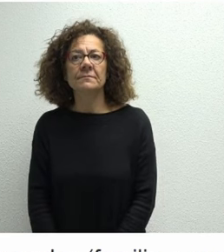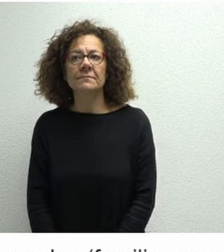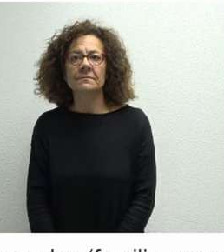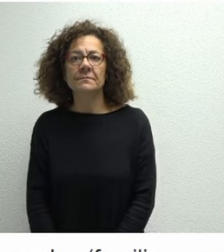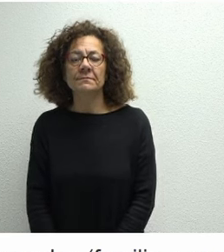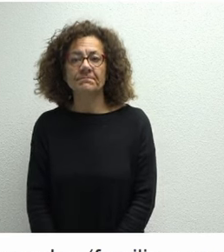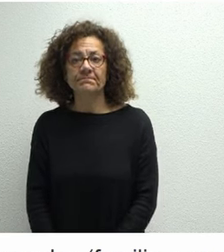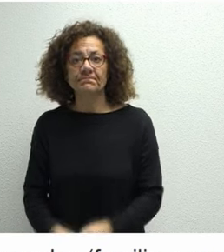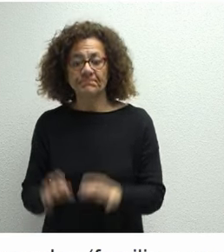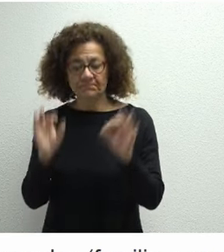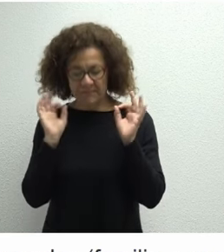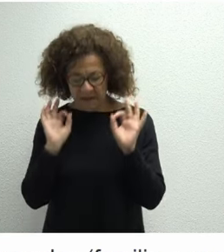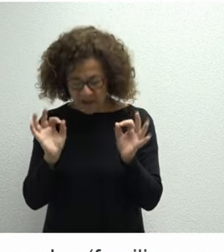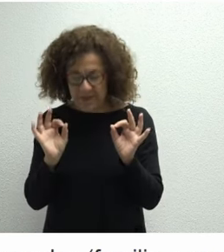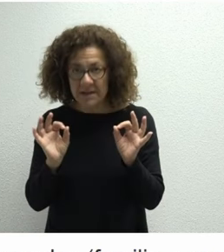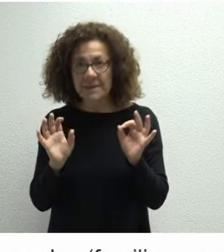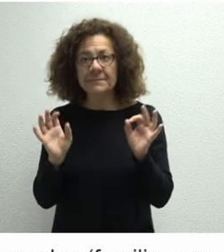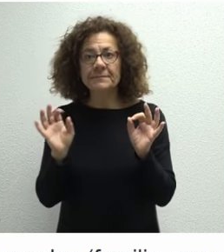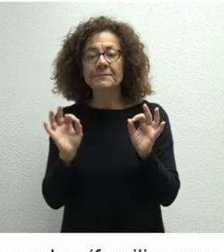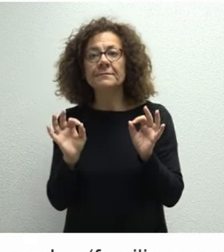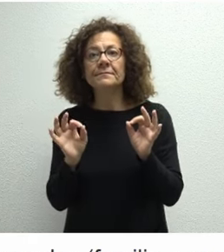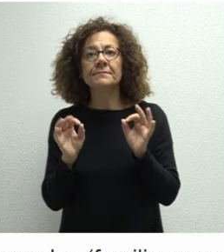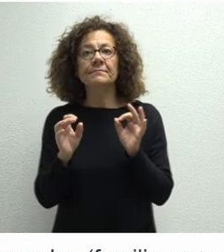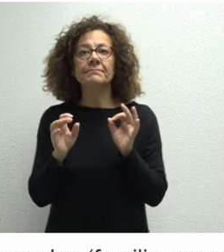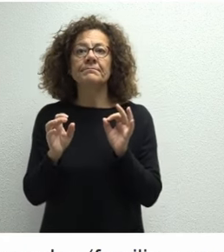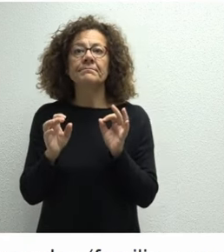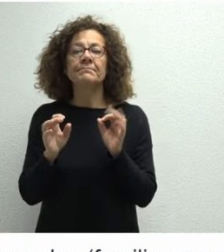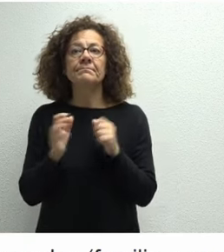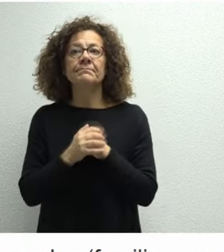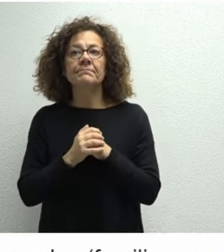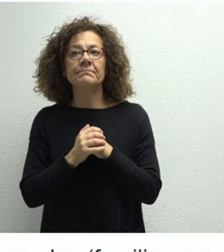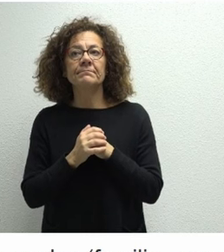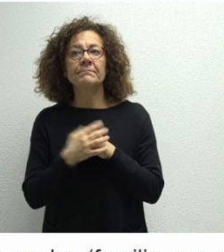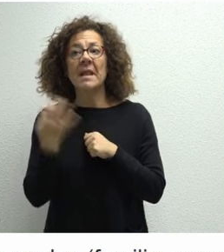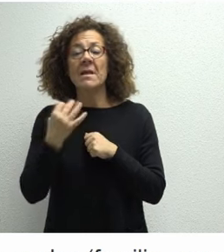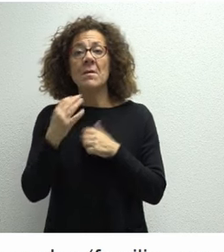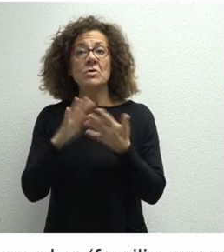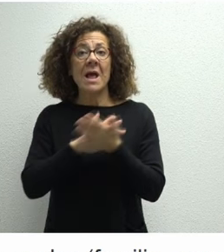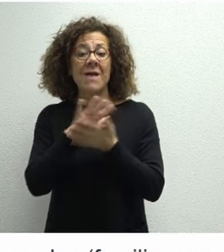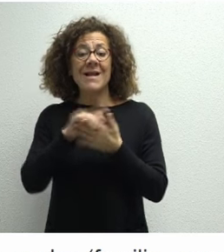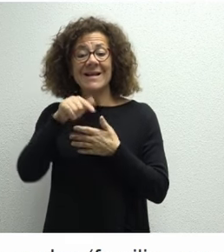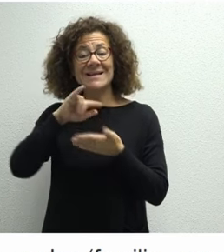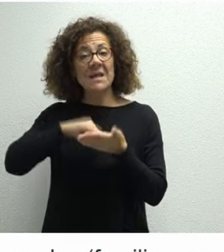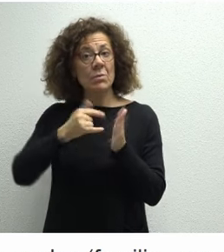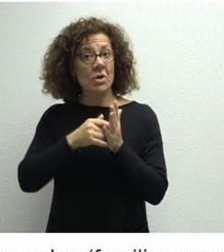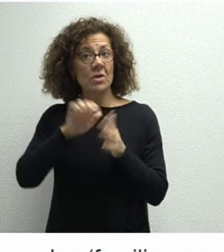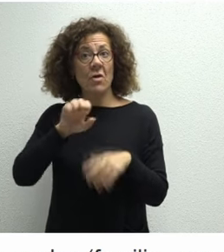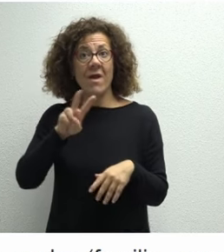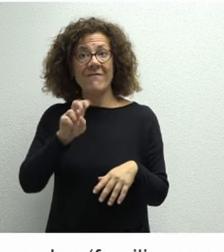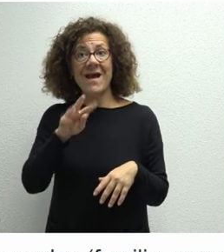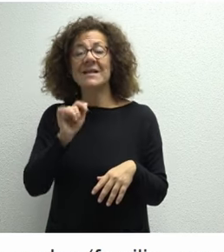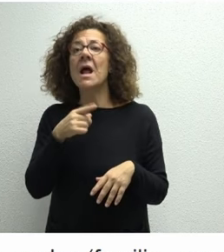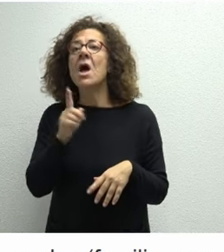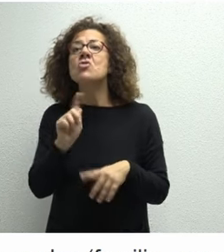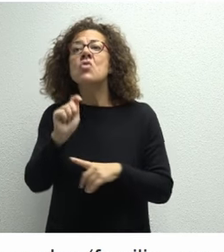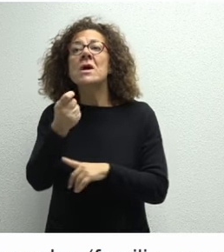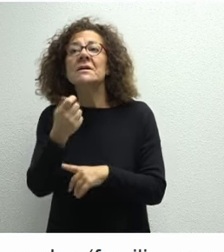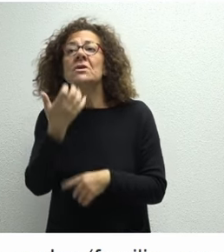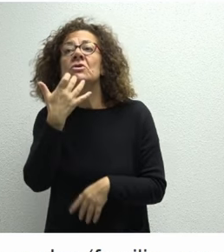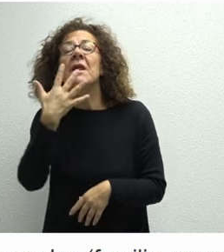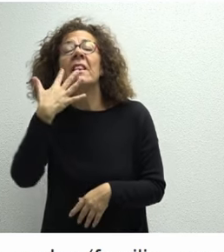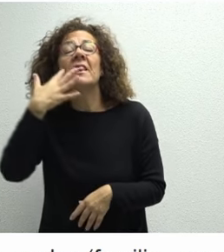y realmente en ningún momento podemos dejar de hablar el que el proyecto batra no puede tener éxito si realmente no